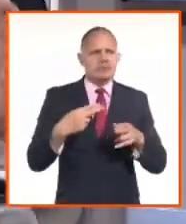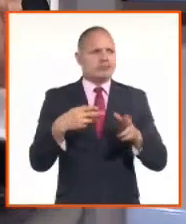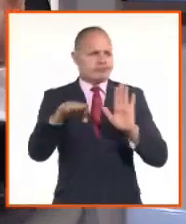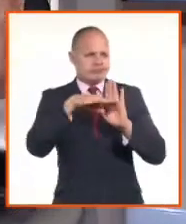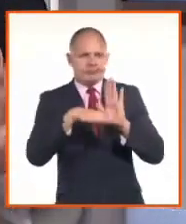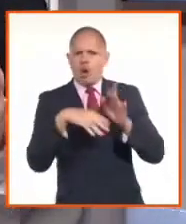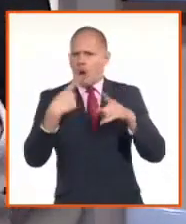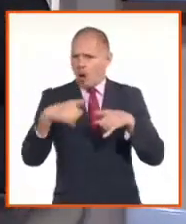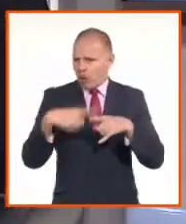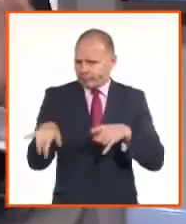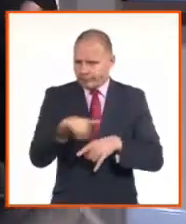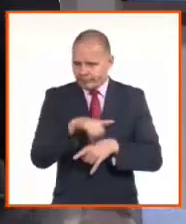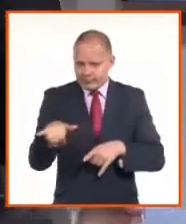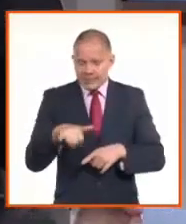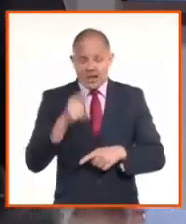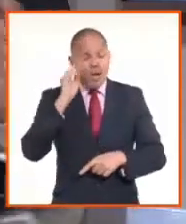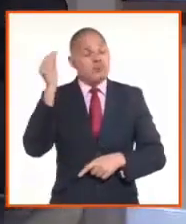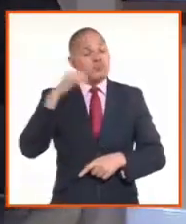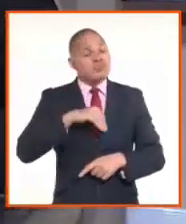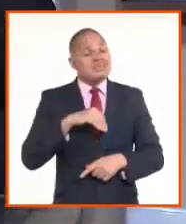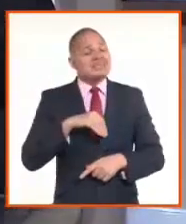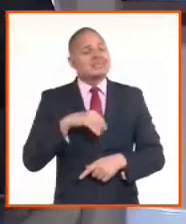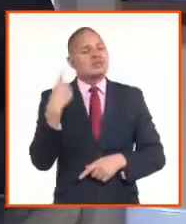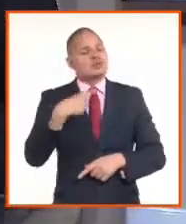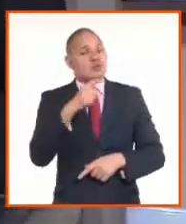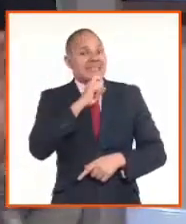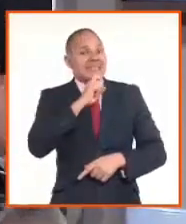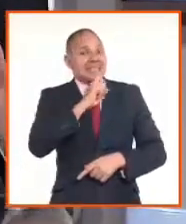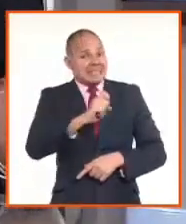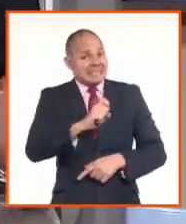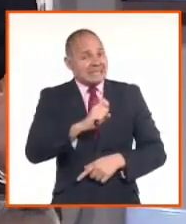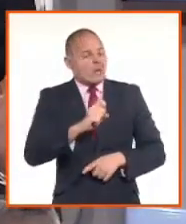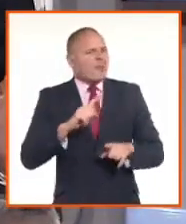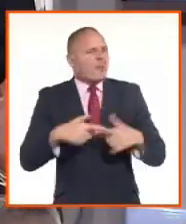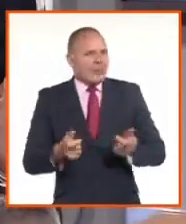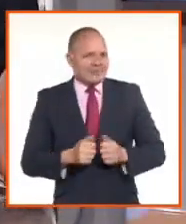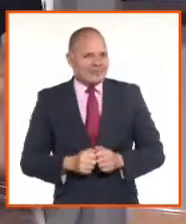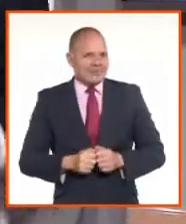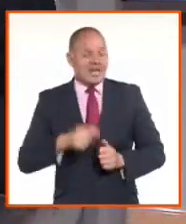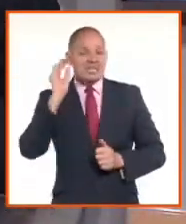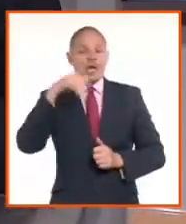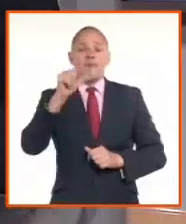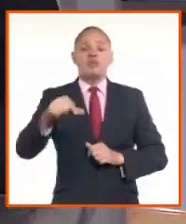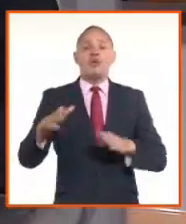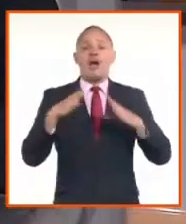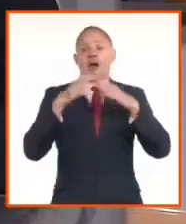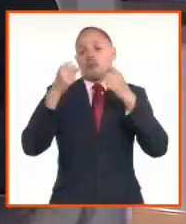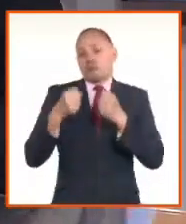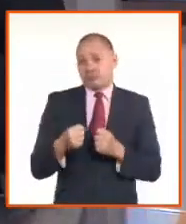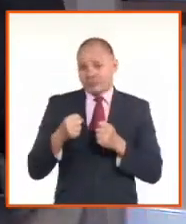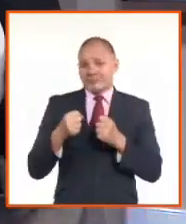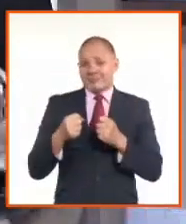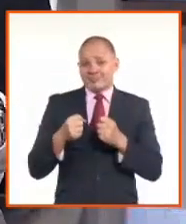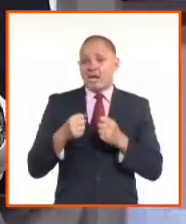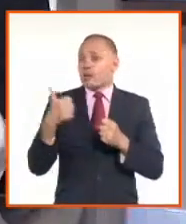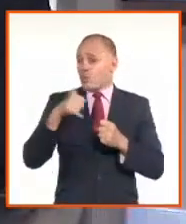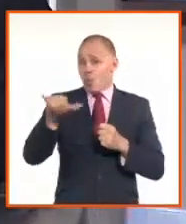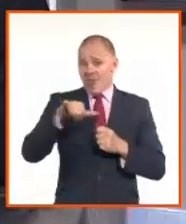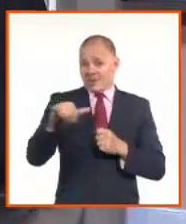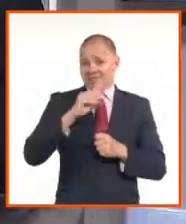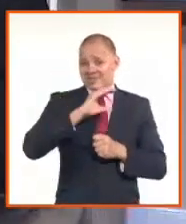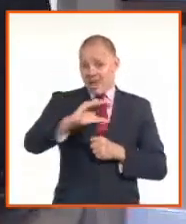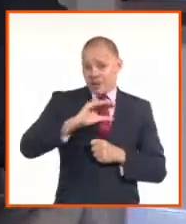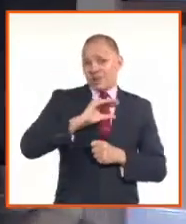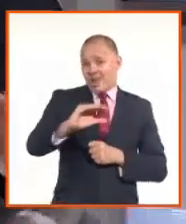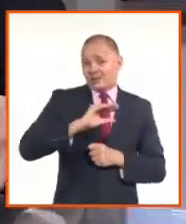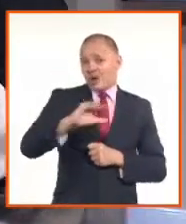de inyectar dinero en circulación sin respaldo productivo y eso es inflacionario nosotros podemos aspirar a que trabajadores